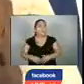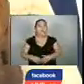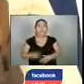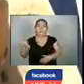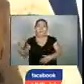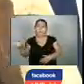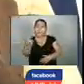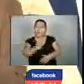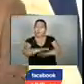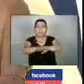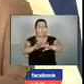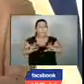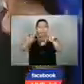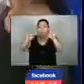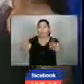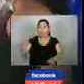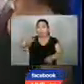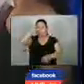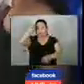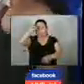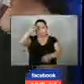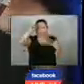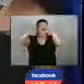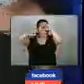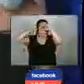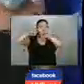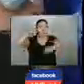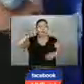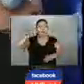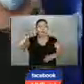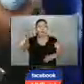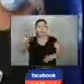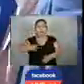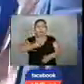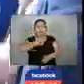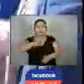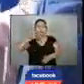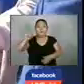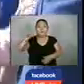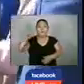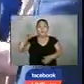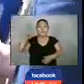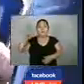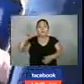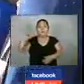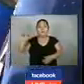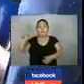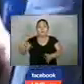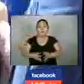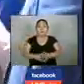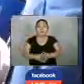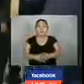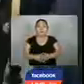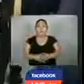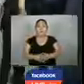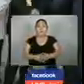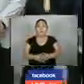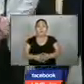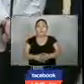927.371 trabajadores formales en el país. Con imágenes de Juan Castellanos, Jennifer Flores, Noticiero Hechos.